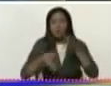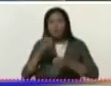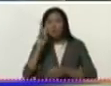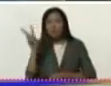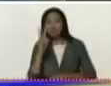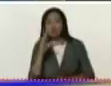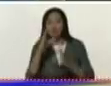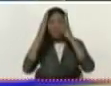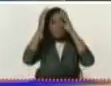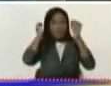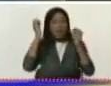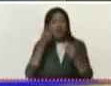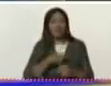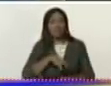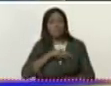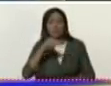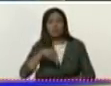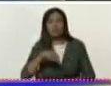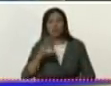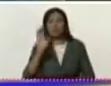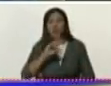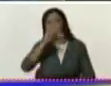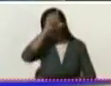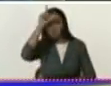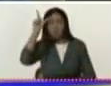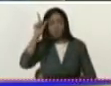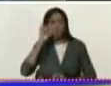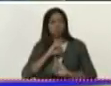está en la Embajada de España aquí en Caracas, Leopoldo López,